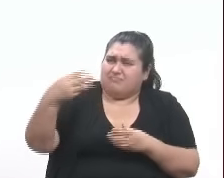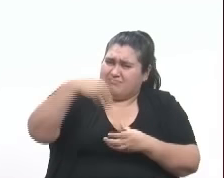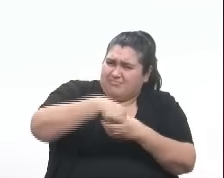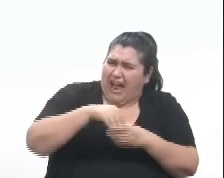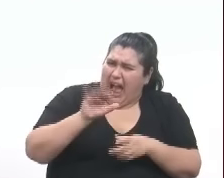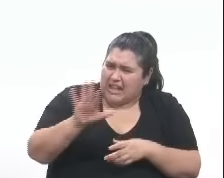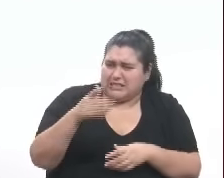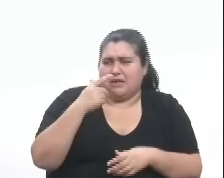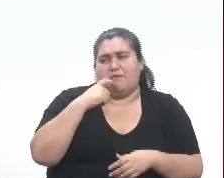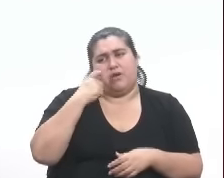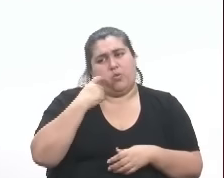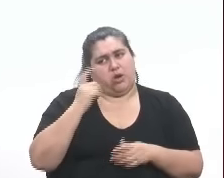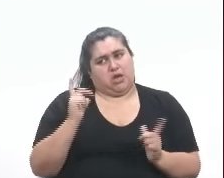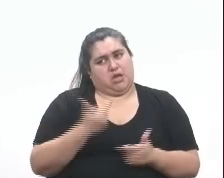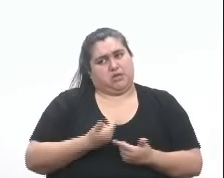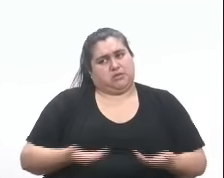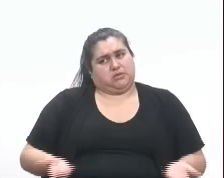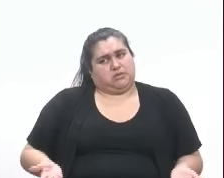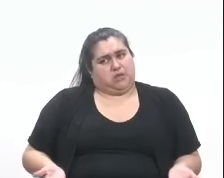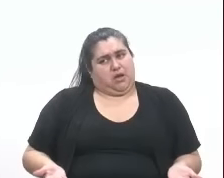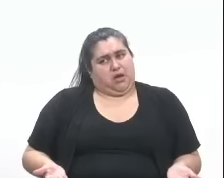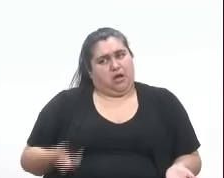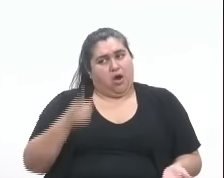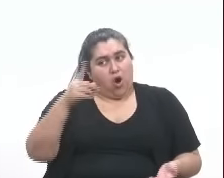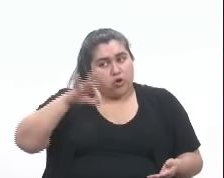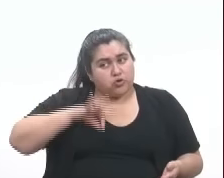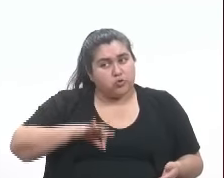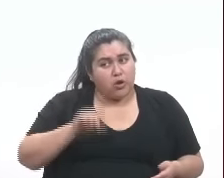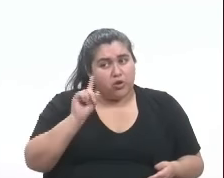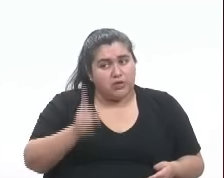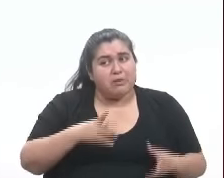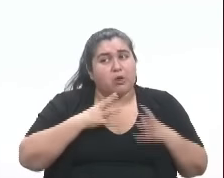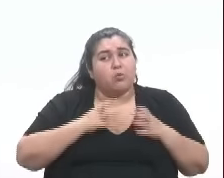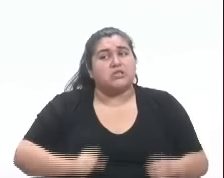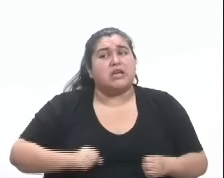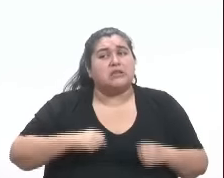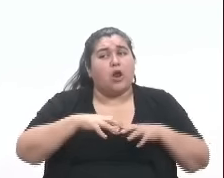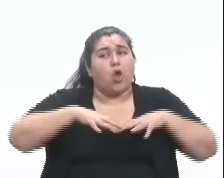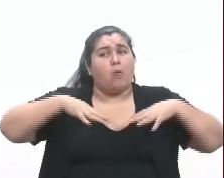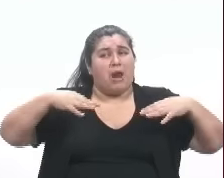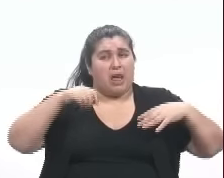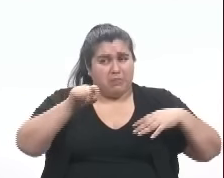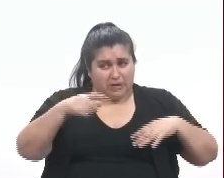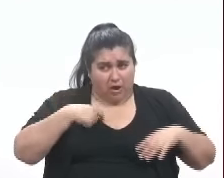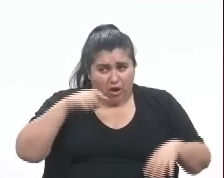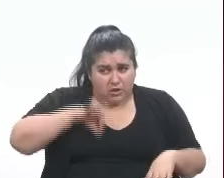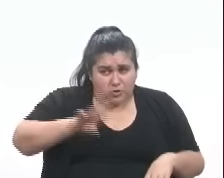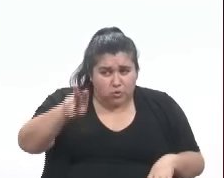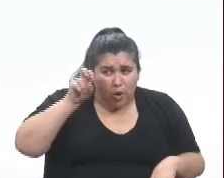eso? ¿O va a cobrar el sueldo del secretario parlamentario también? Bueno,